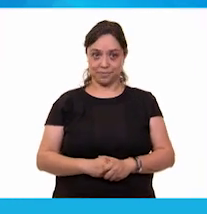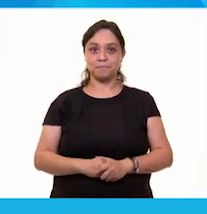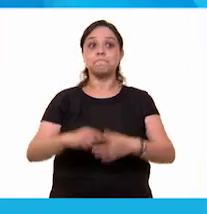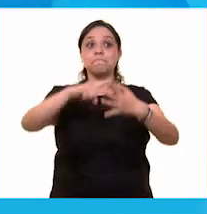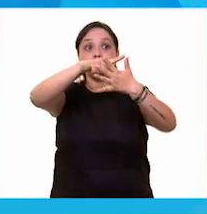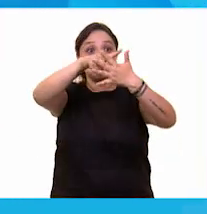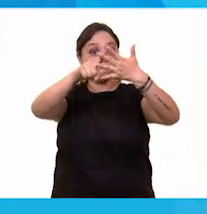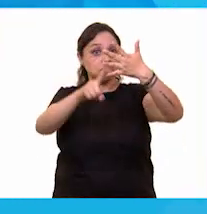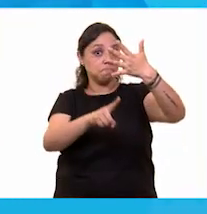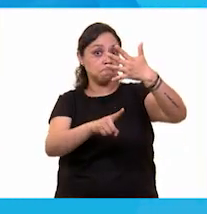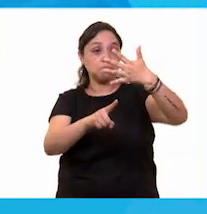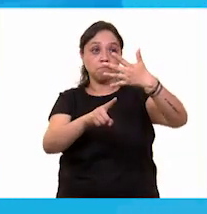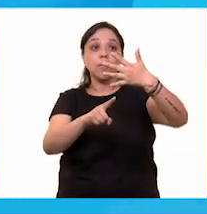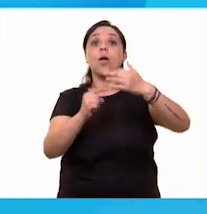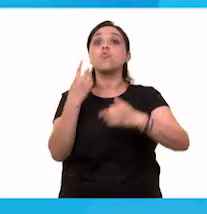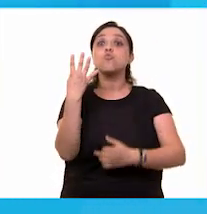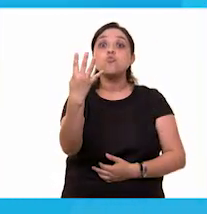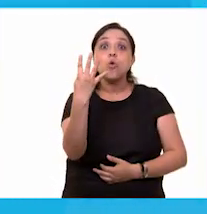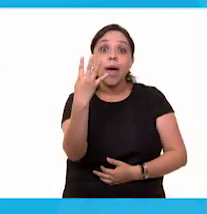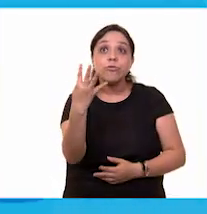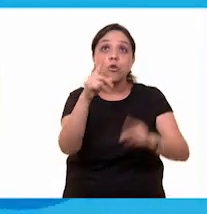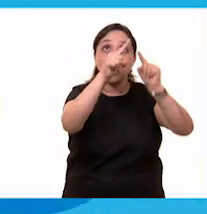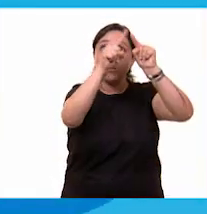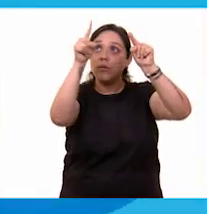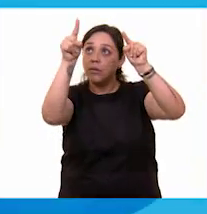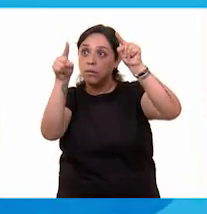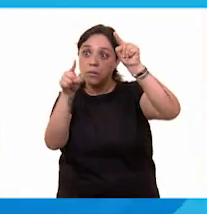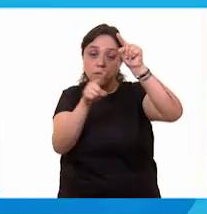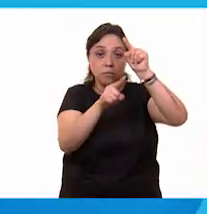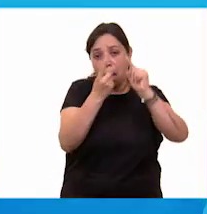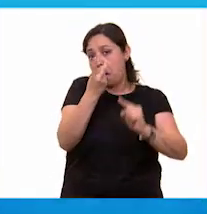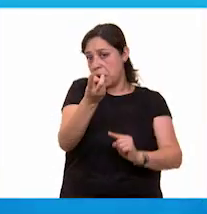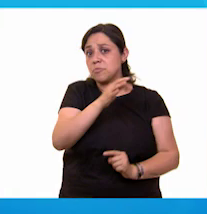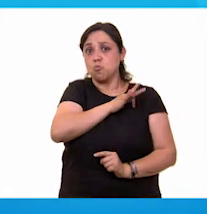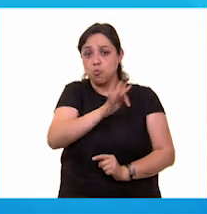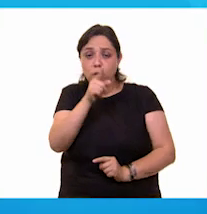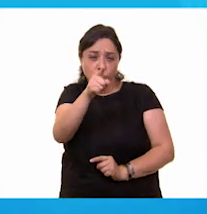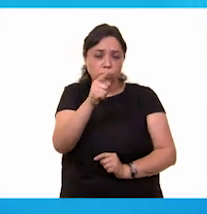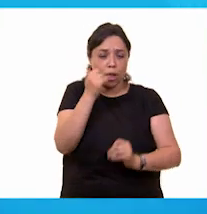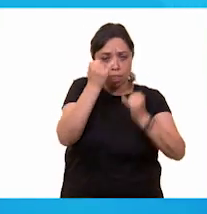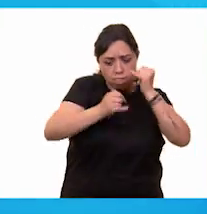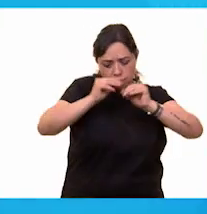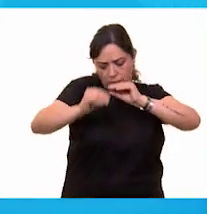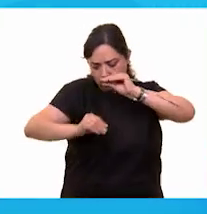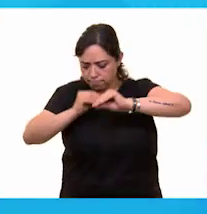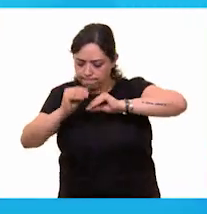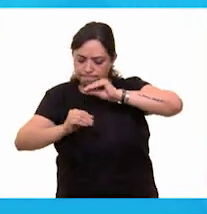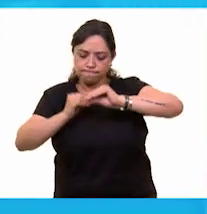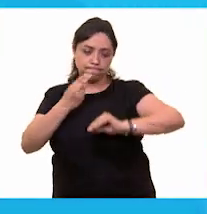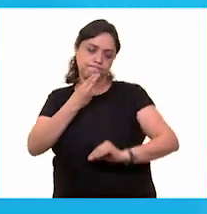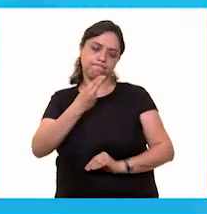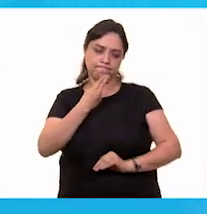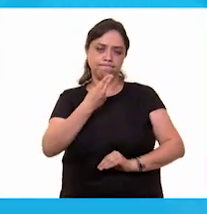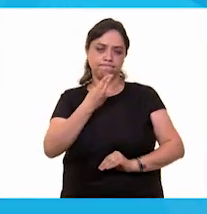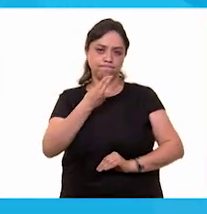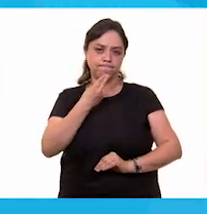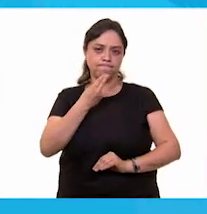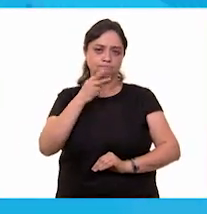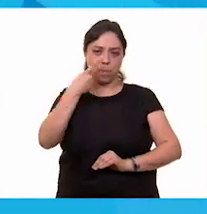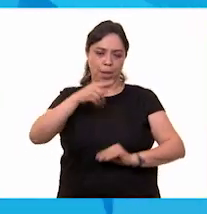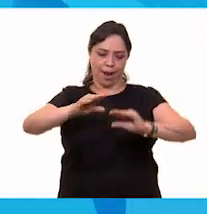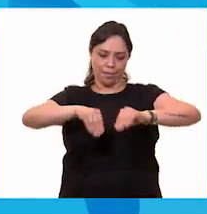Muy bien. Que no se les olvide y estas son las figuras que pueden ustedes utilizar para armar su